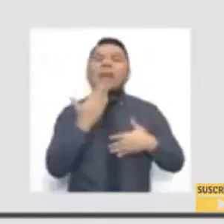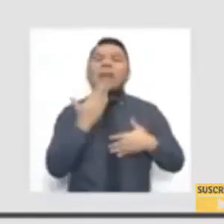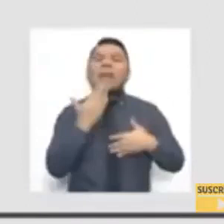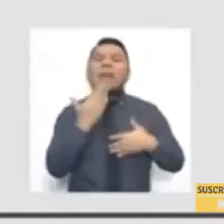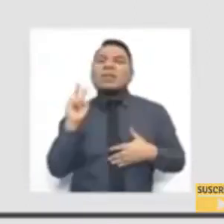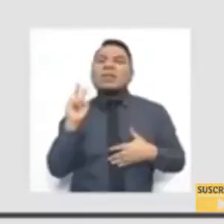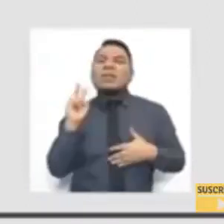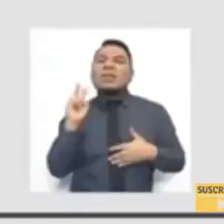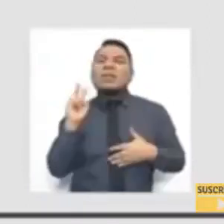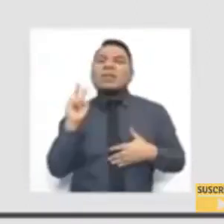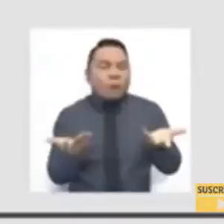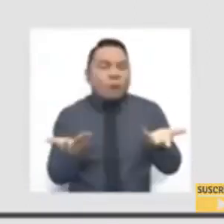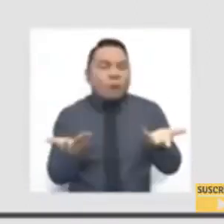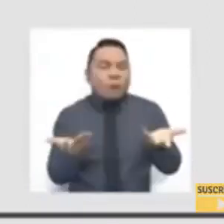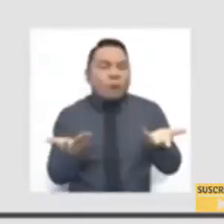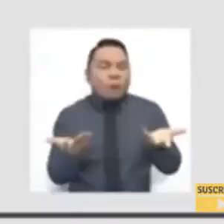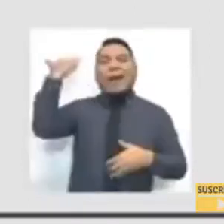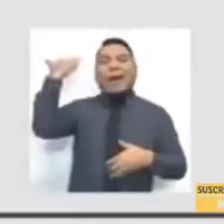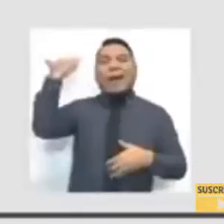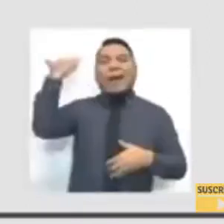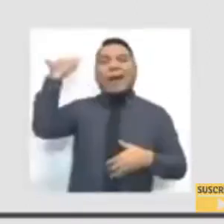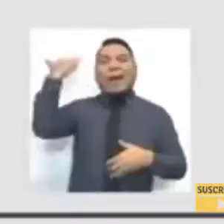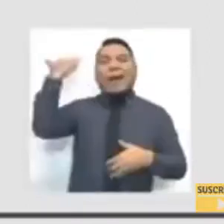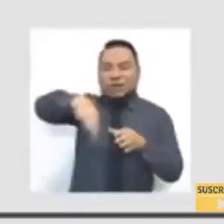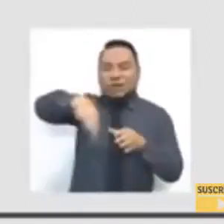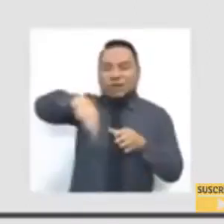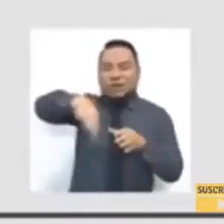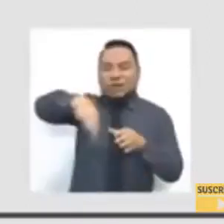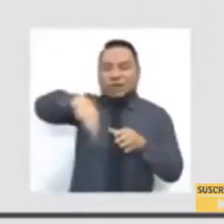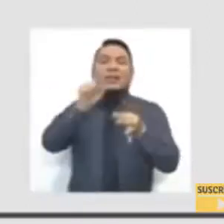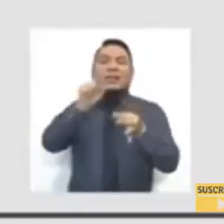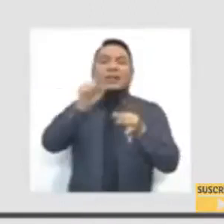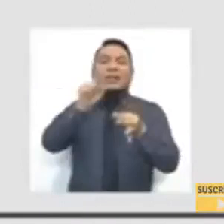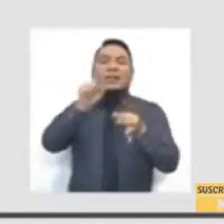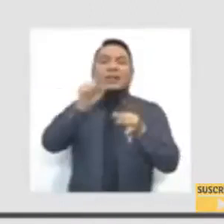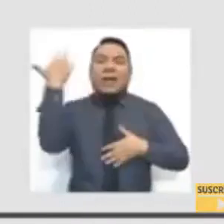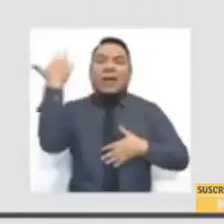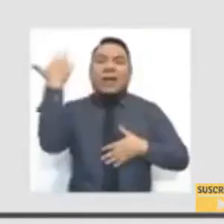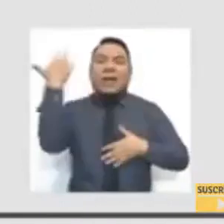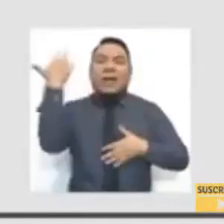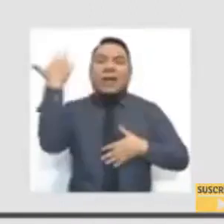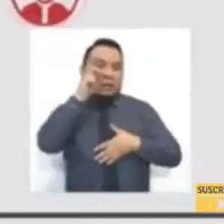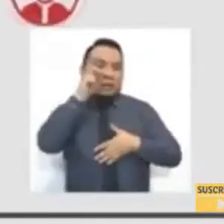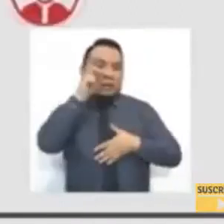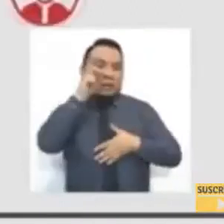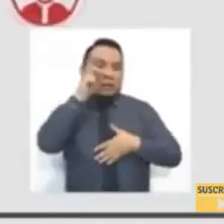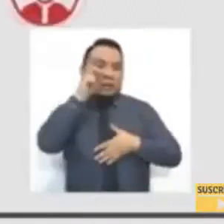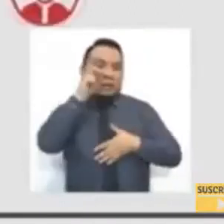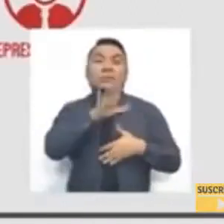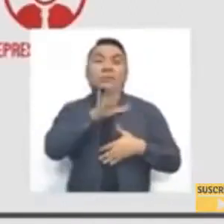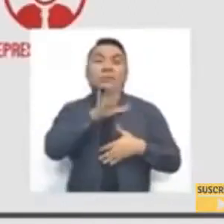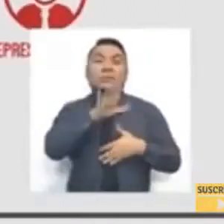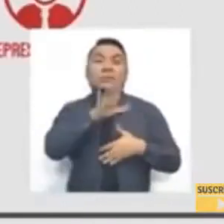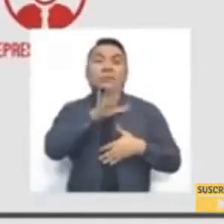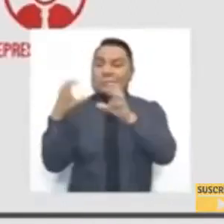participación de los candidatos se determinó por un sorteo realizado el 18 de mayo ante un notario público y en presencia de los